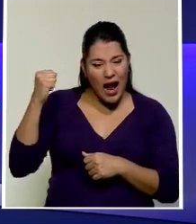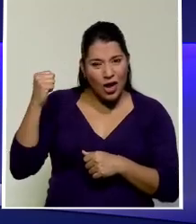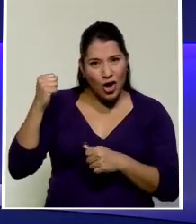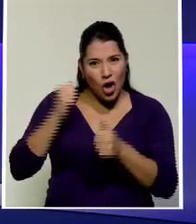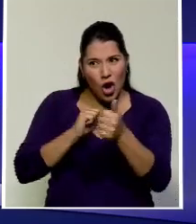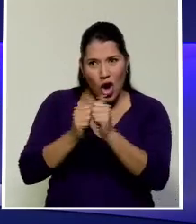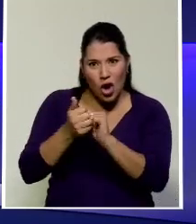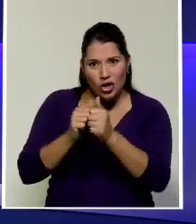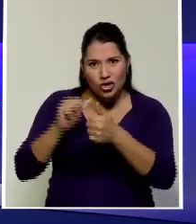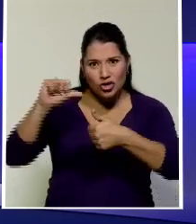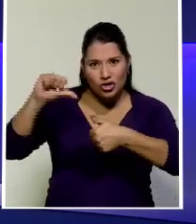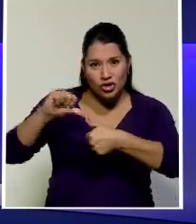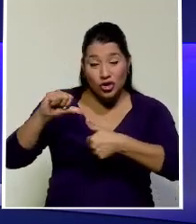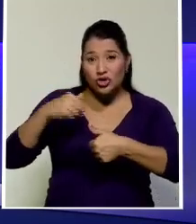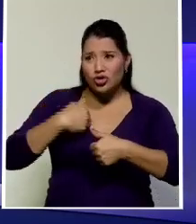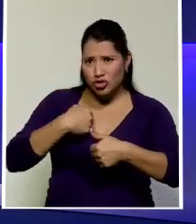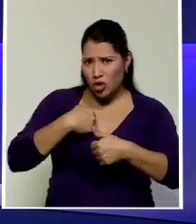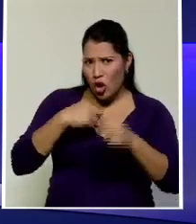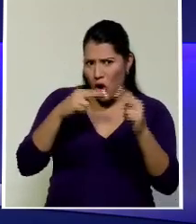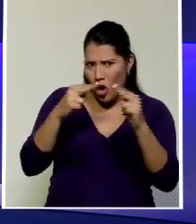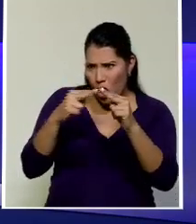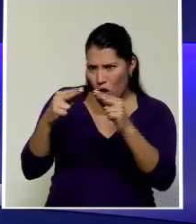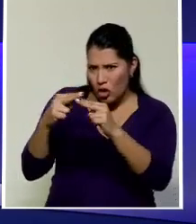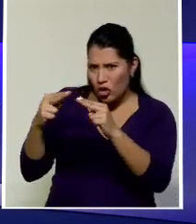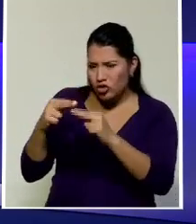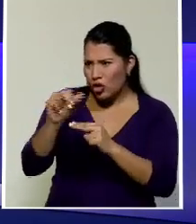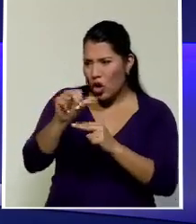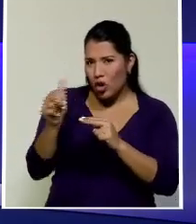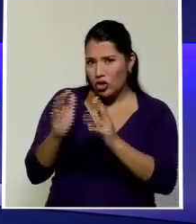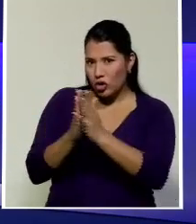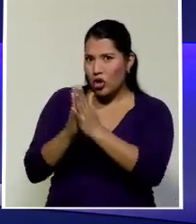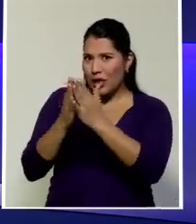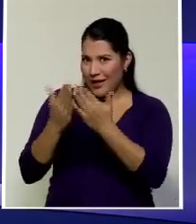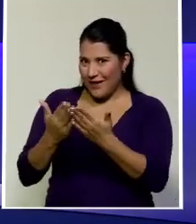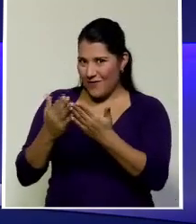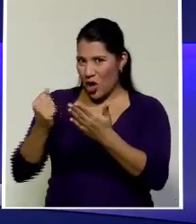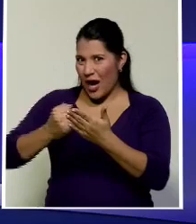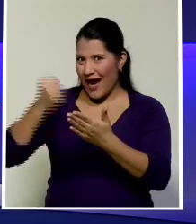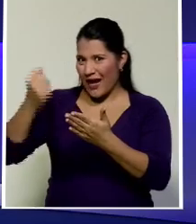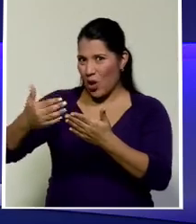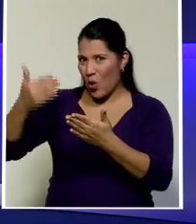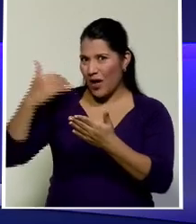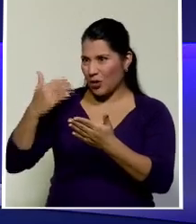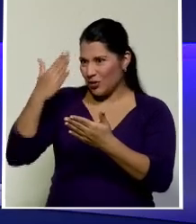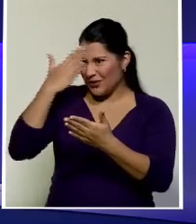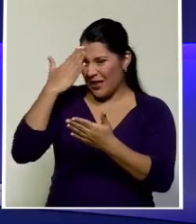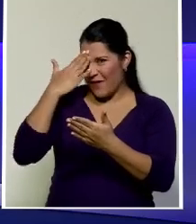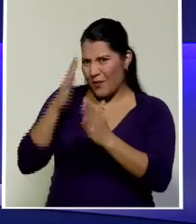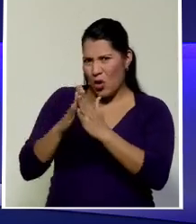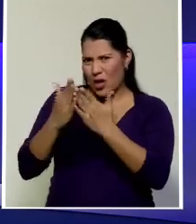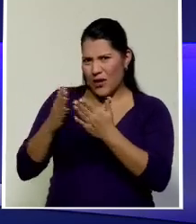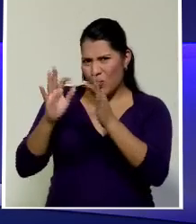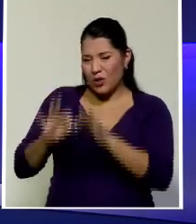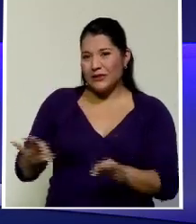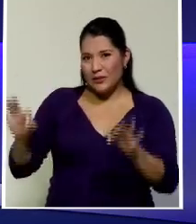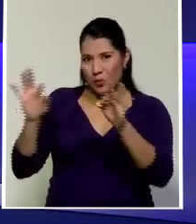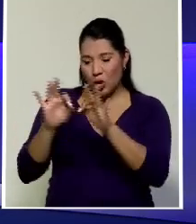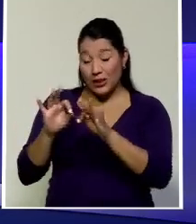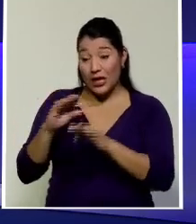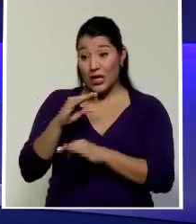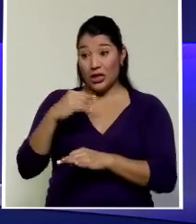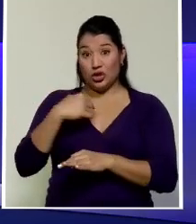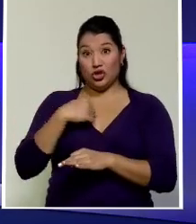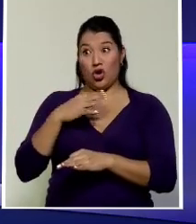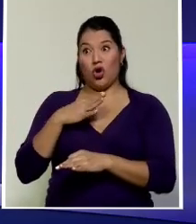que además yo conozco algunos, he leído obras ganadoras anteriores, sabes que existe, que tiene prestigio, que vos participaste además, porque es un concurso en el que